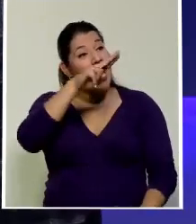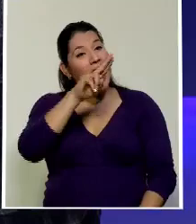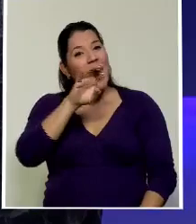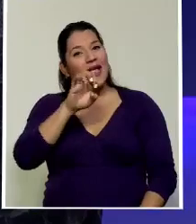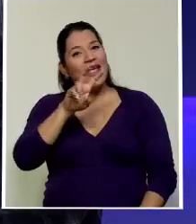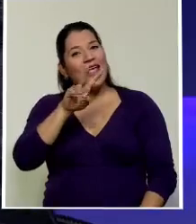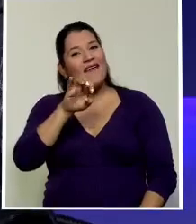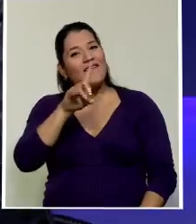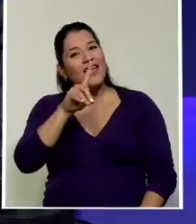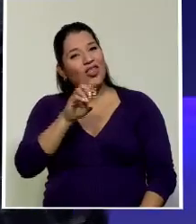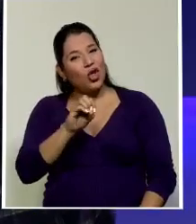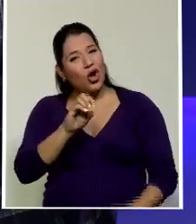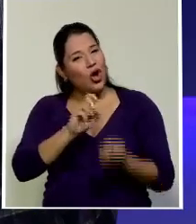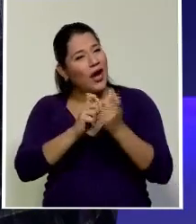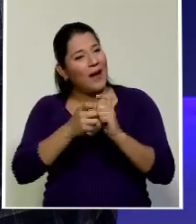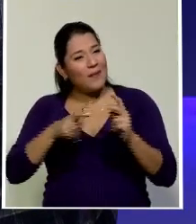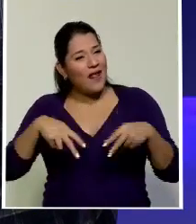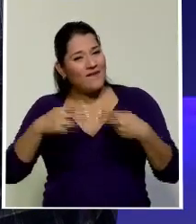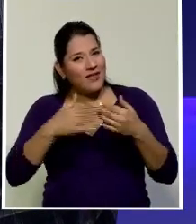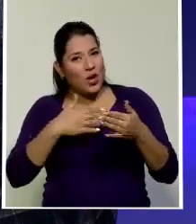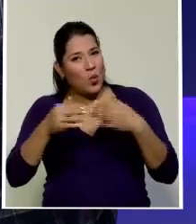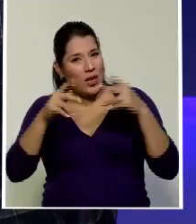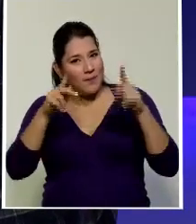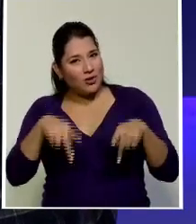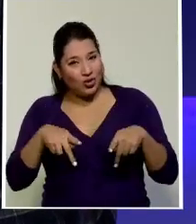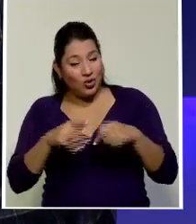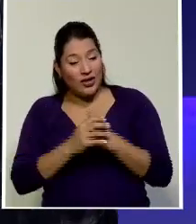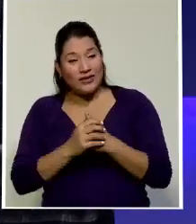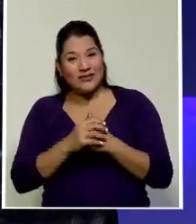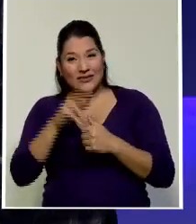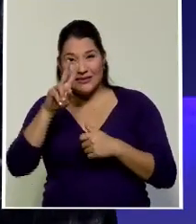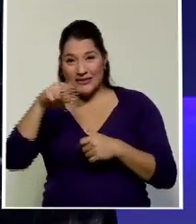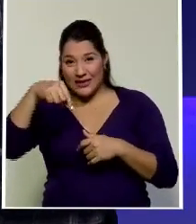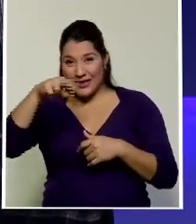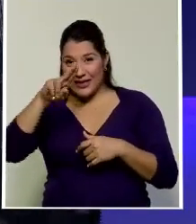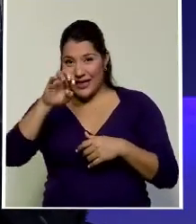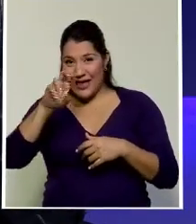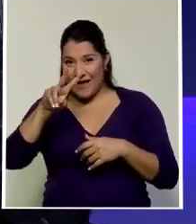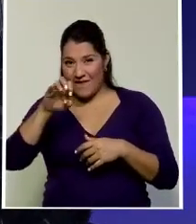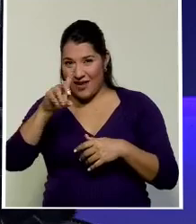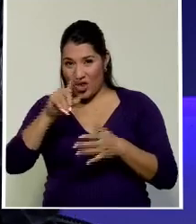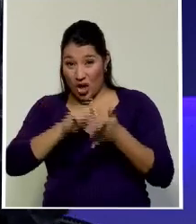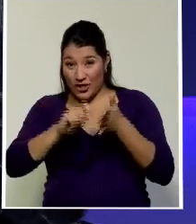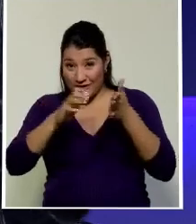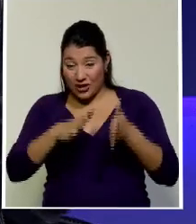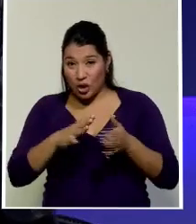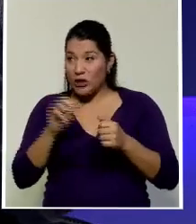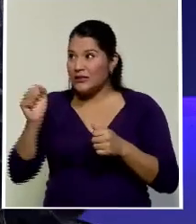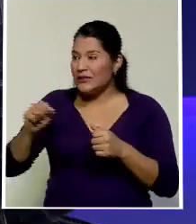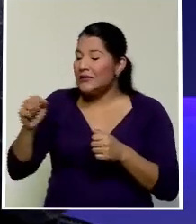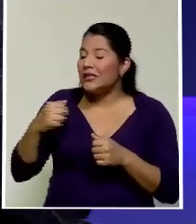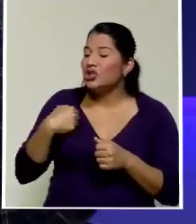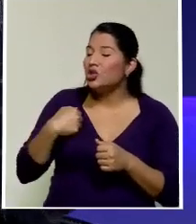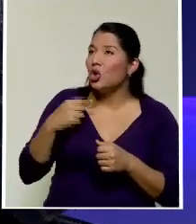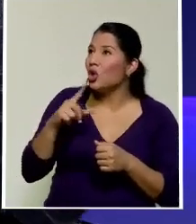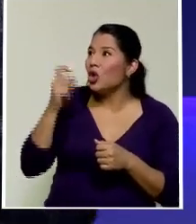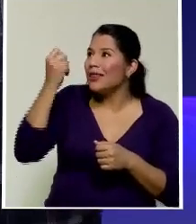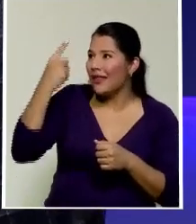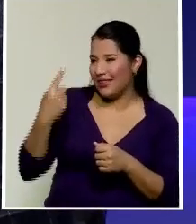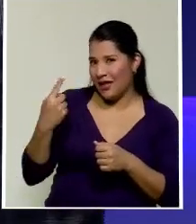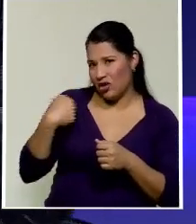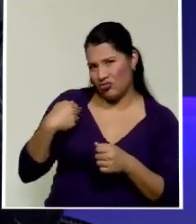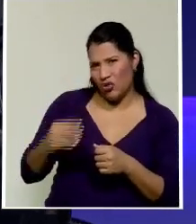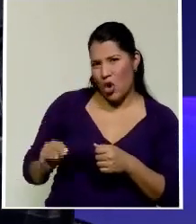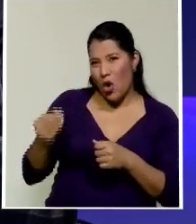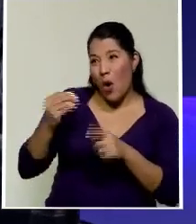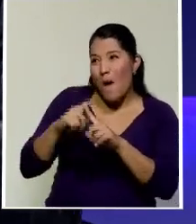cualquiera. Totalmente, sí, y en ese momento más, porque yo no puedo decir que lo entendiera, simplemente me quedaba ese sonido que tiene la poesía de